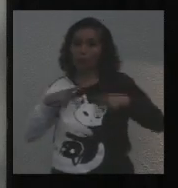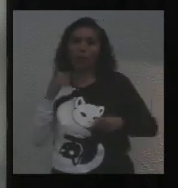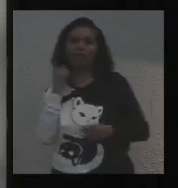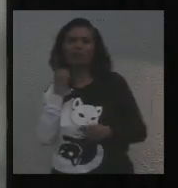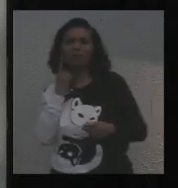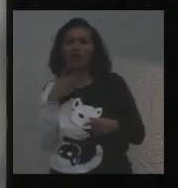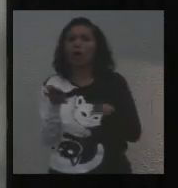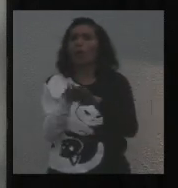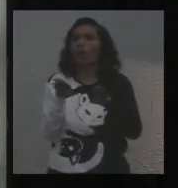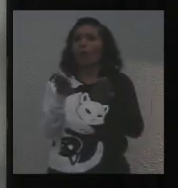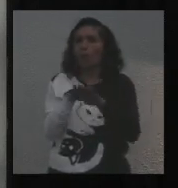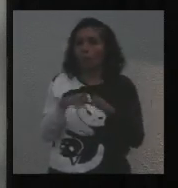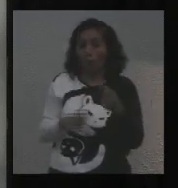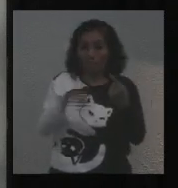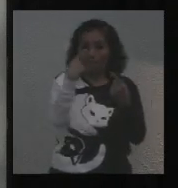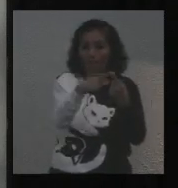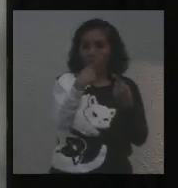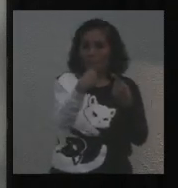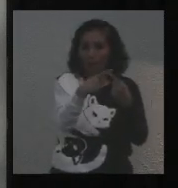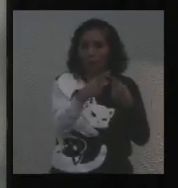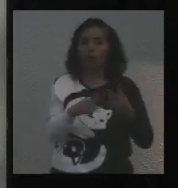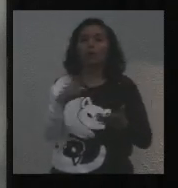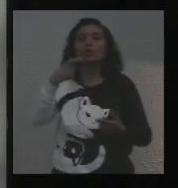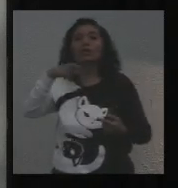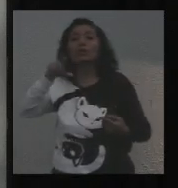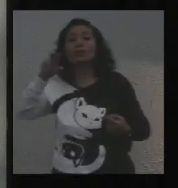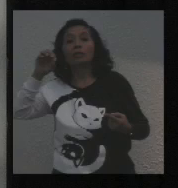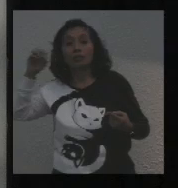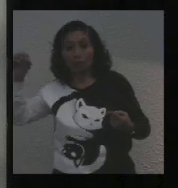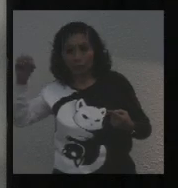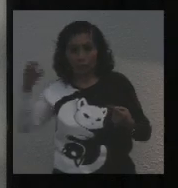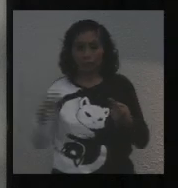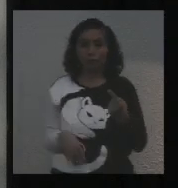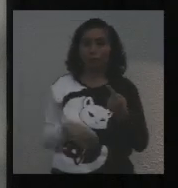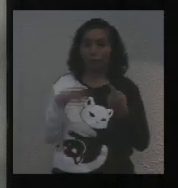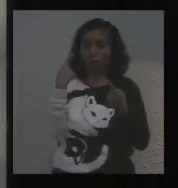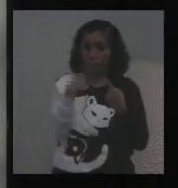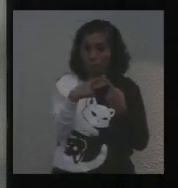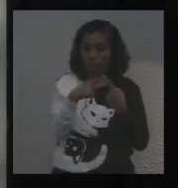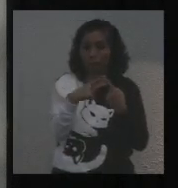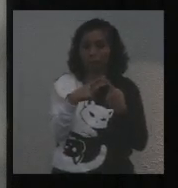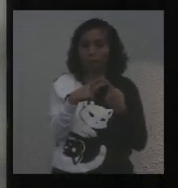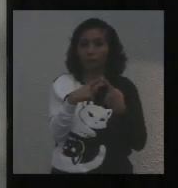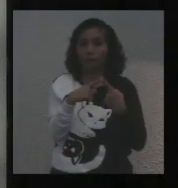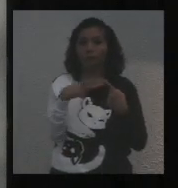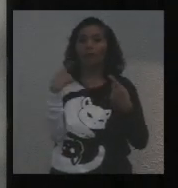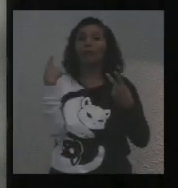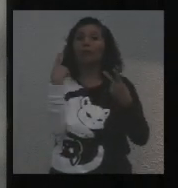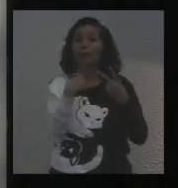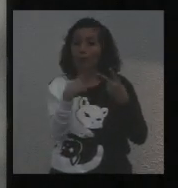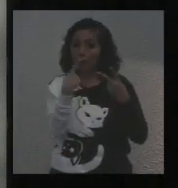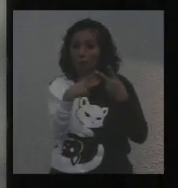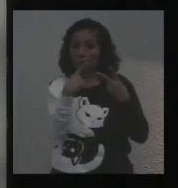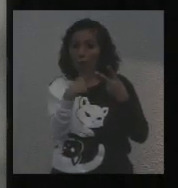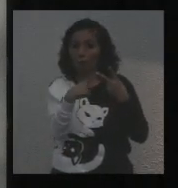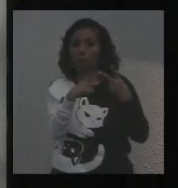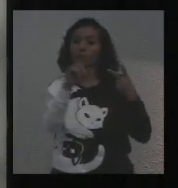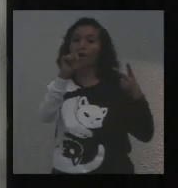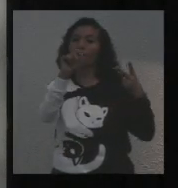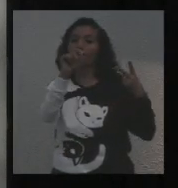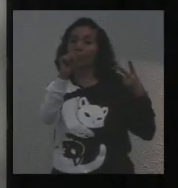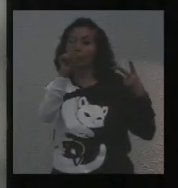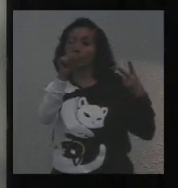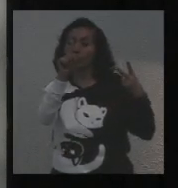primero, ser quintanarroense y ciudadano del Estado en el ejercicio de sus derechos. Y, segundo, tener 21